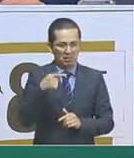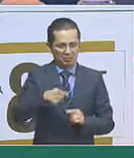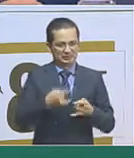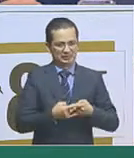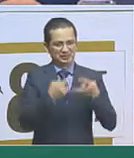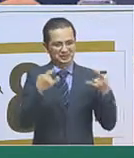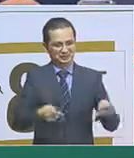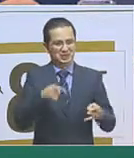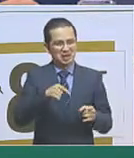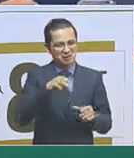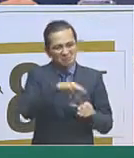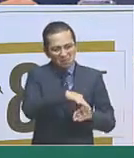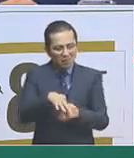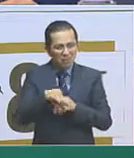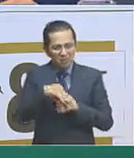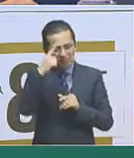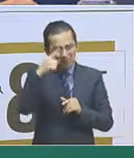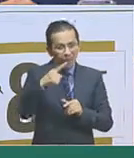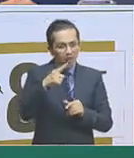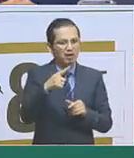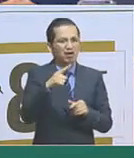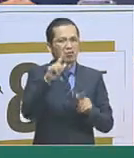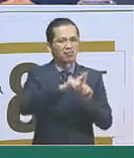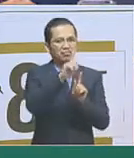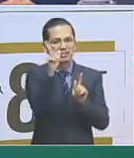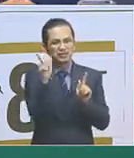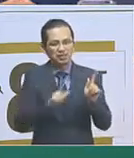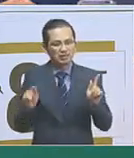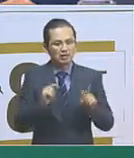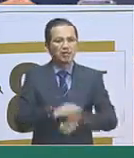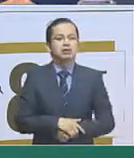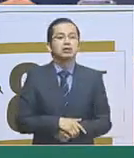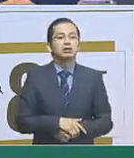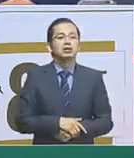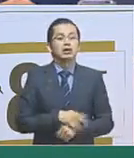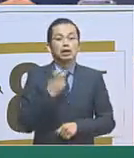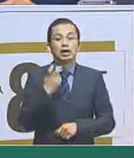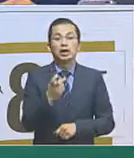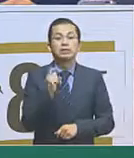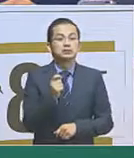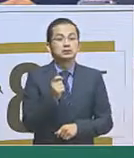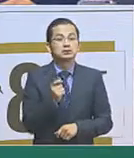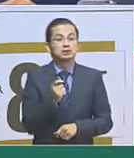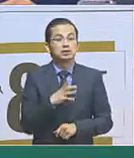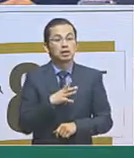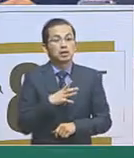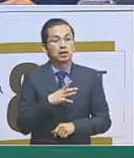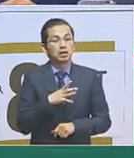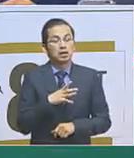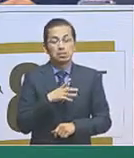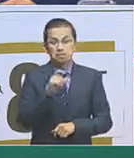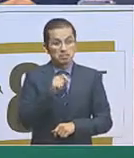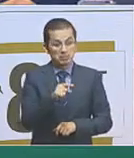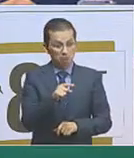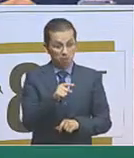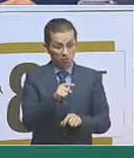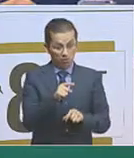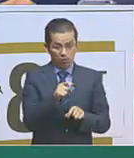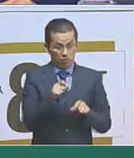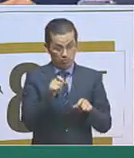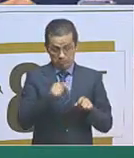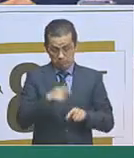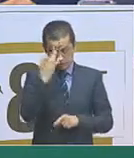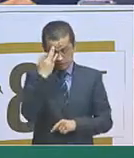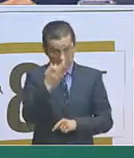coincide con una de sus grandes particularidades es que coincide por primera vez con la confluencia en las